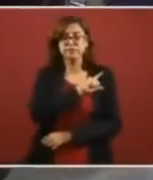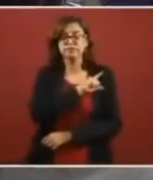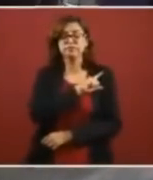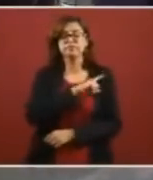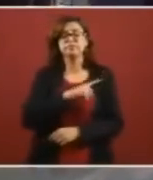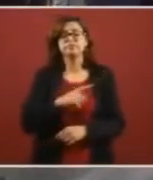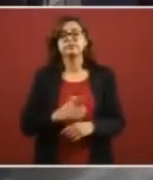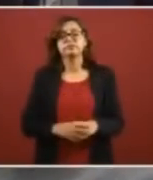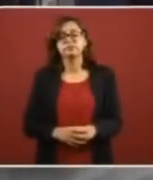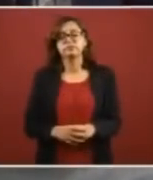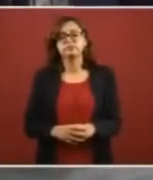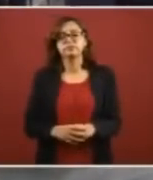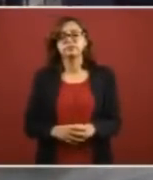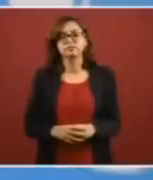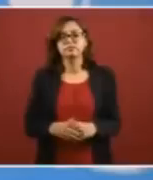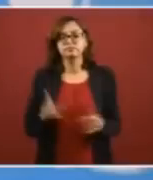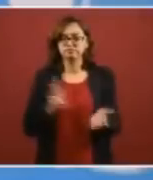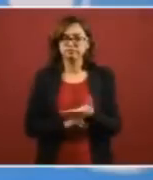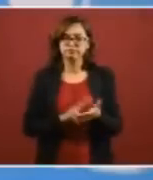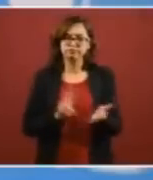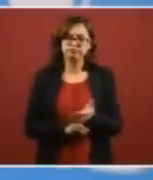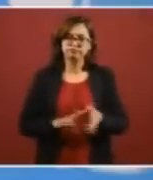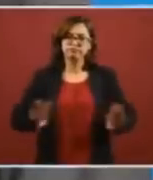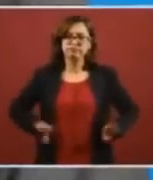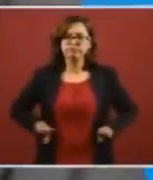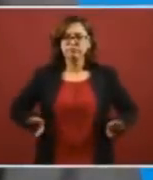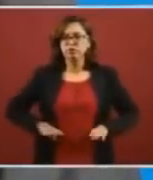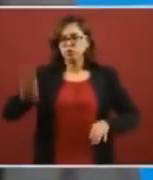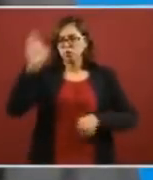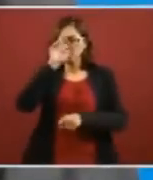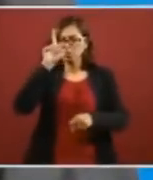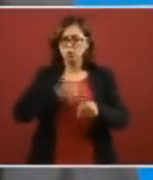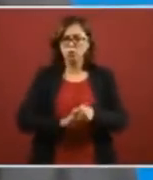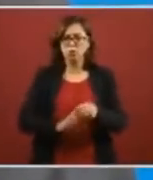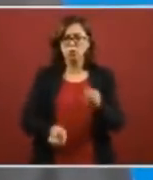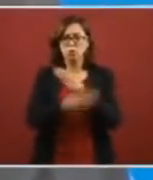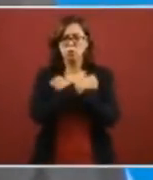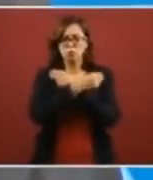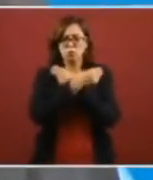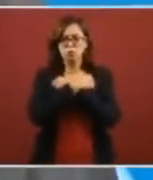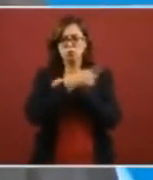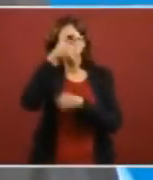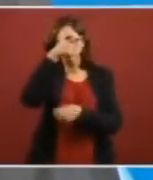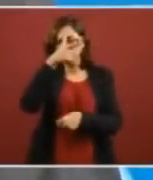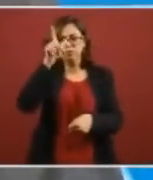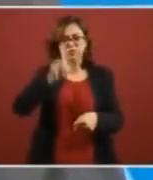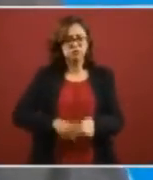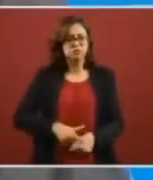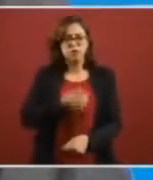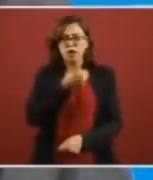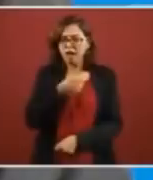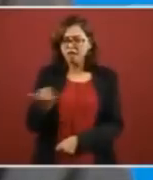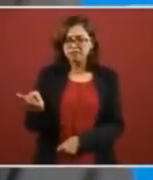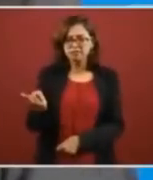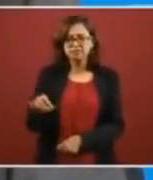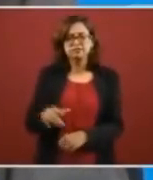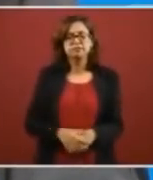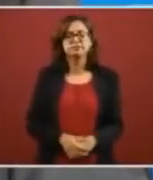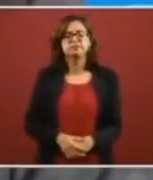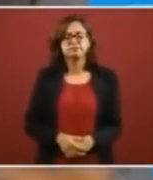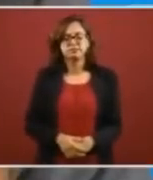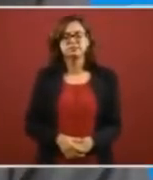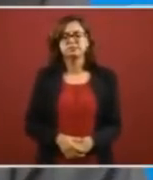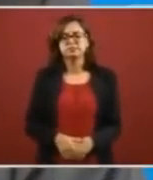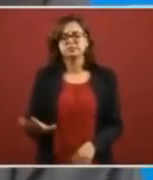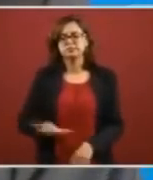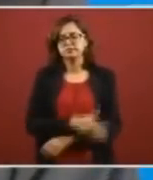una gran reserva de valores culturales, morales, espirituales. Entonces, por eso